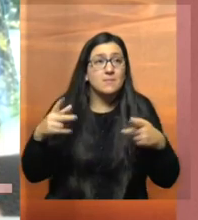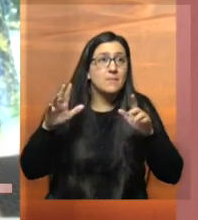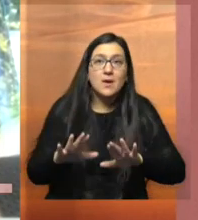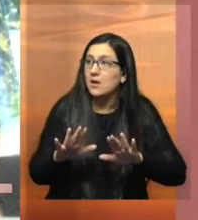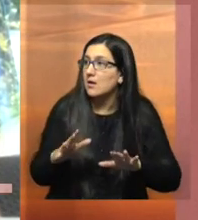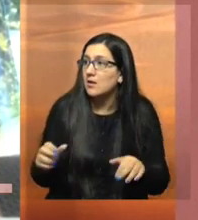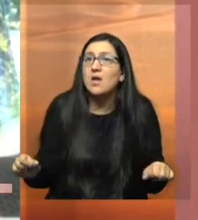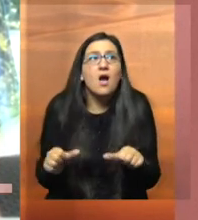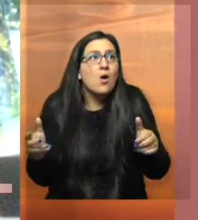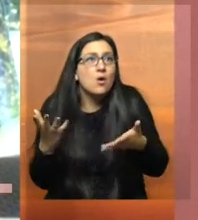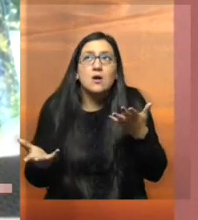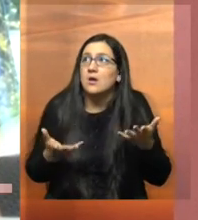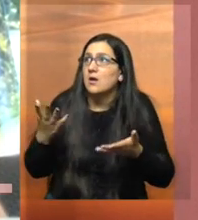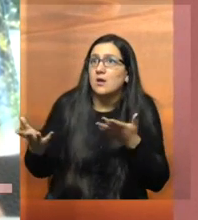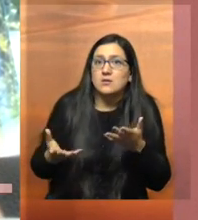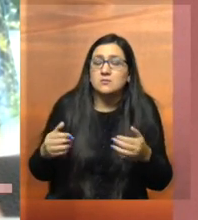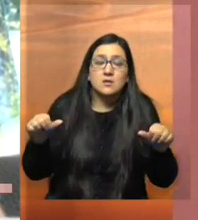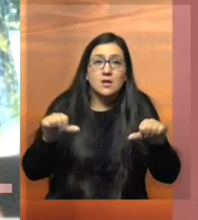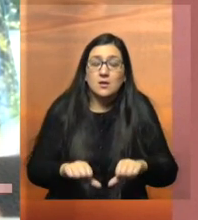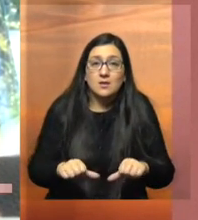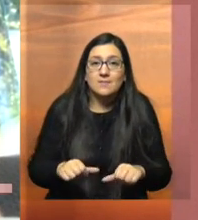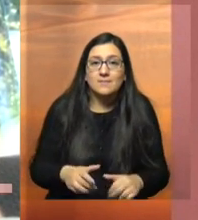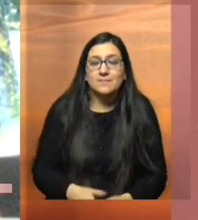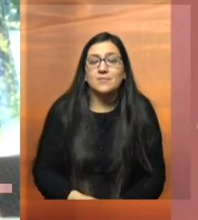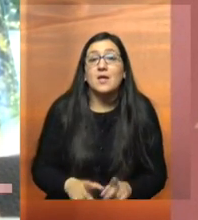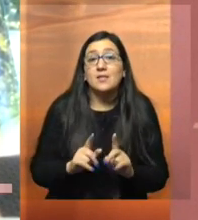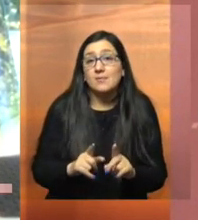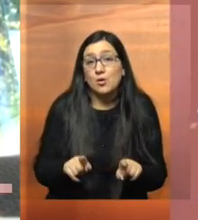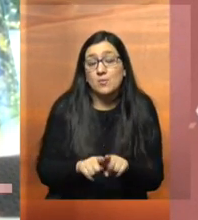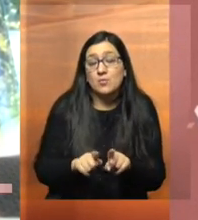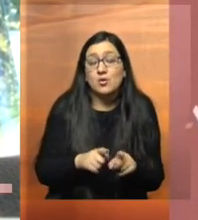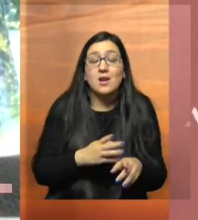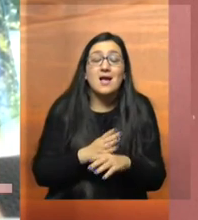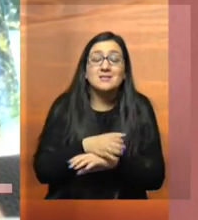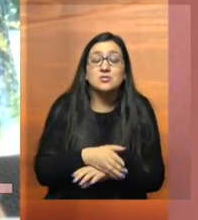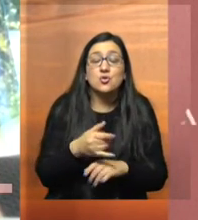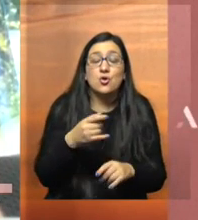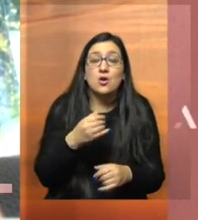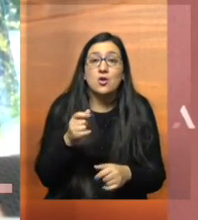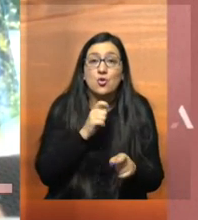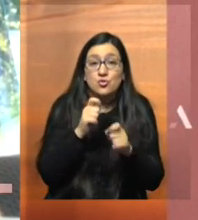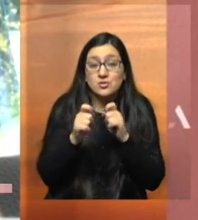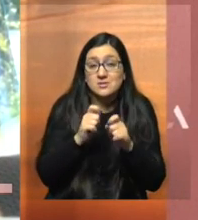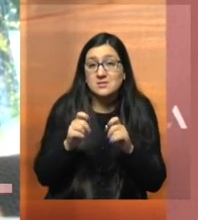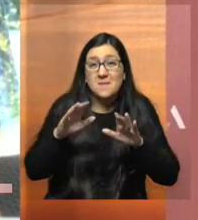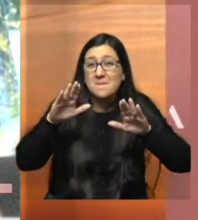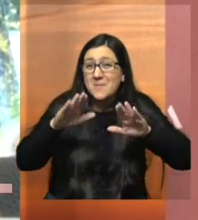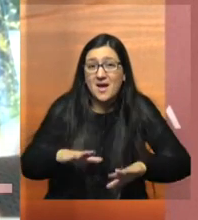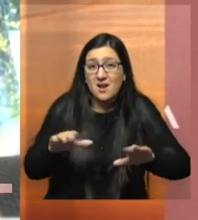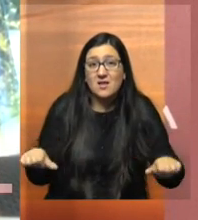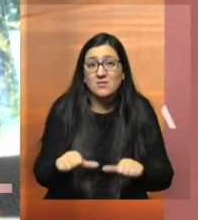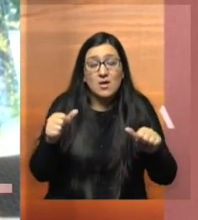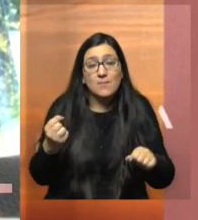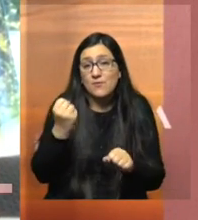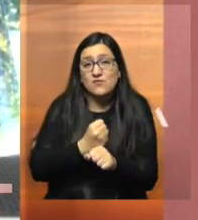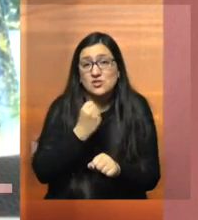siquiera hay una intención editorial como pasa con el acceso a noticias o con los motores de búsqueda, sino que se paraliza la actividad profesional que las